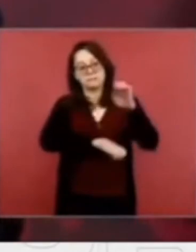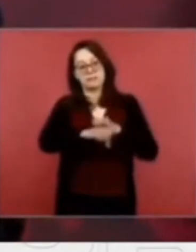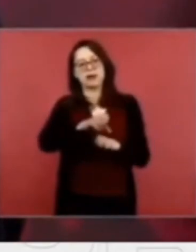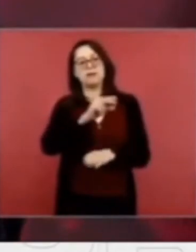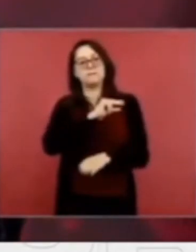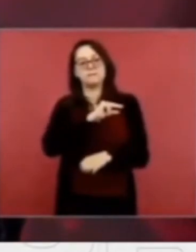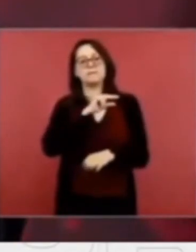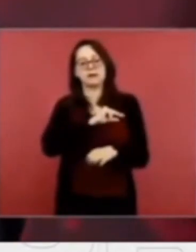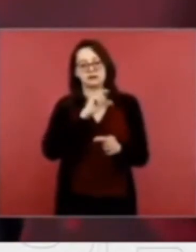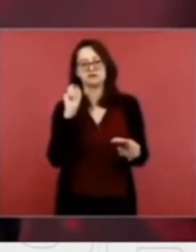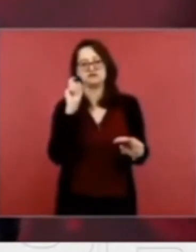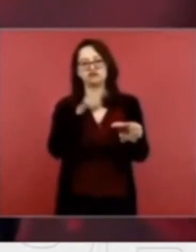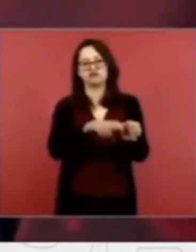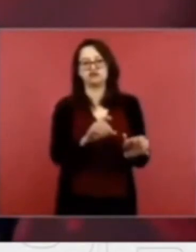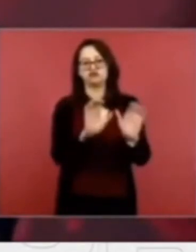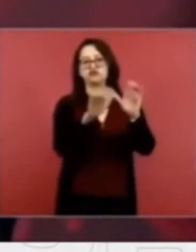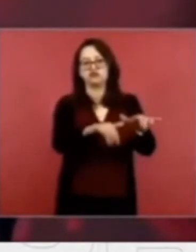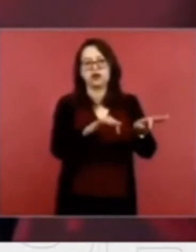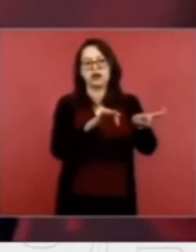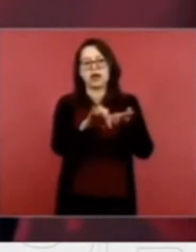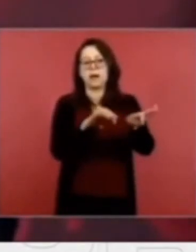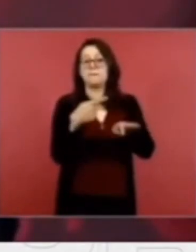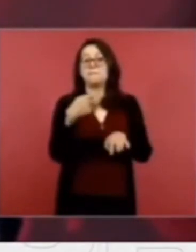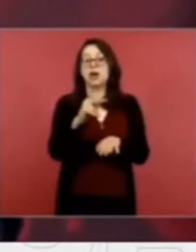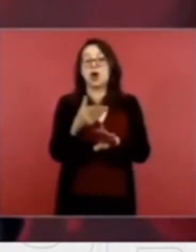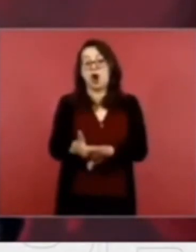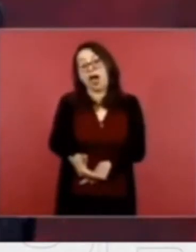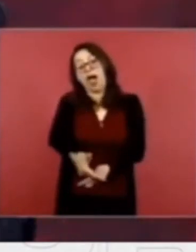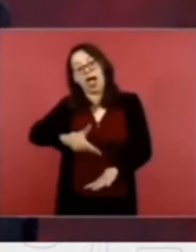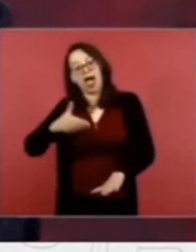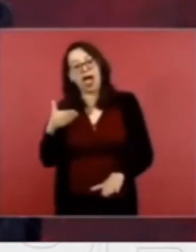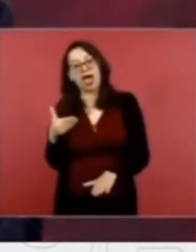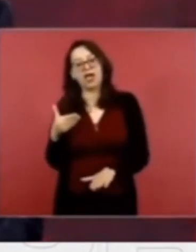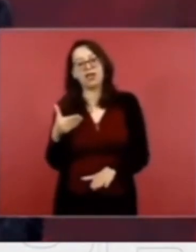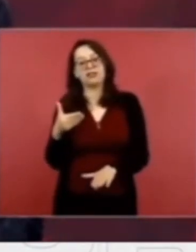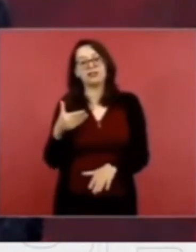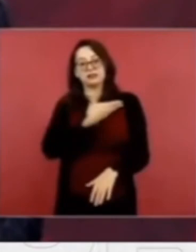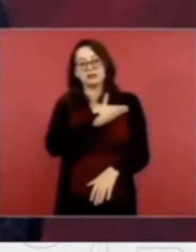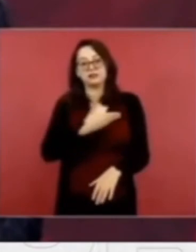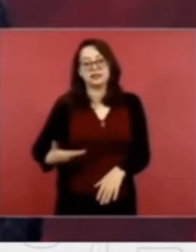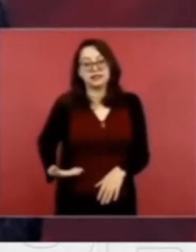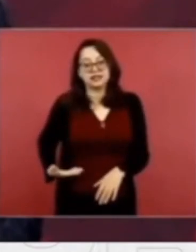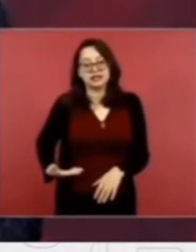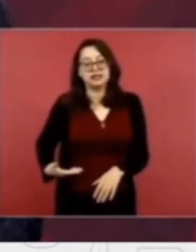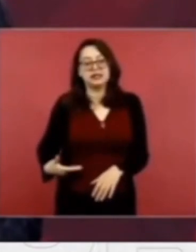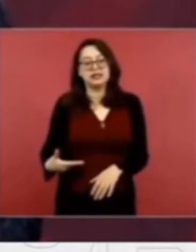la que él le entregó los ferrocarriles nacionales.